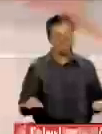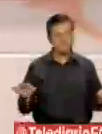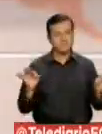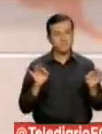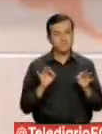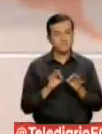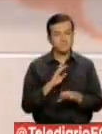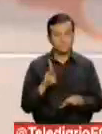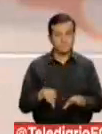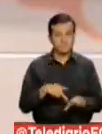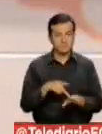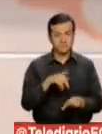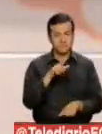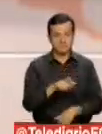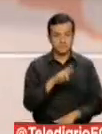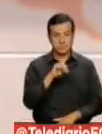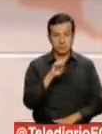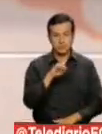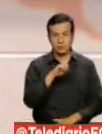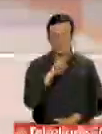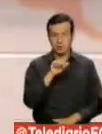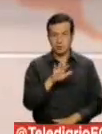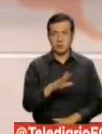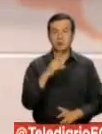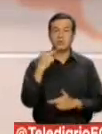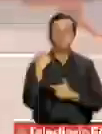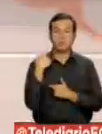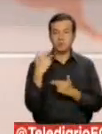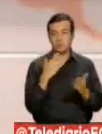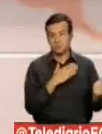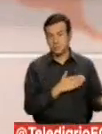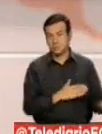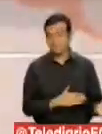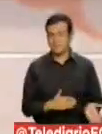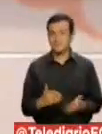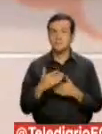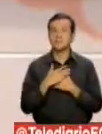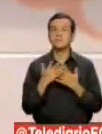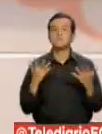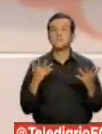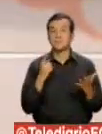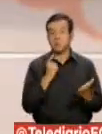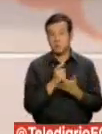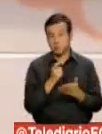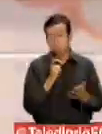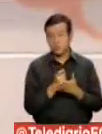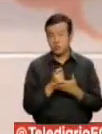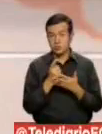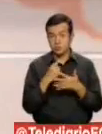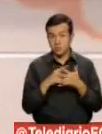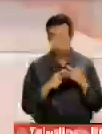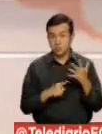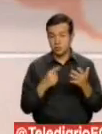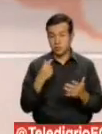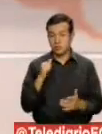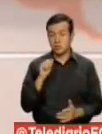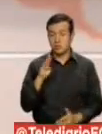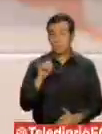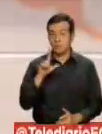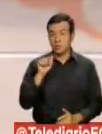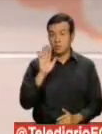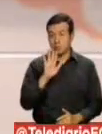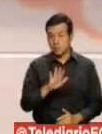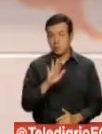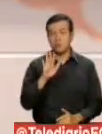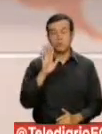según el perito Mesa contiene los nombres de los responsables de la persecución y ejecución del general Jorge Gabela. Ese